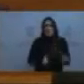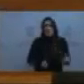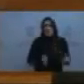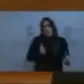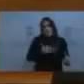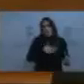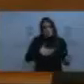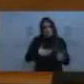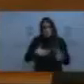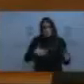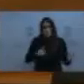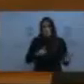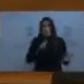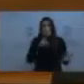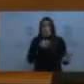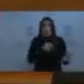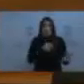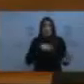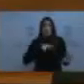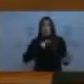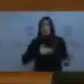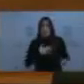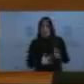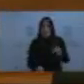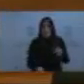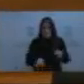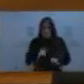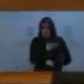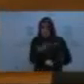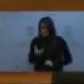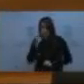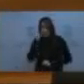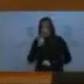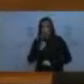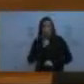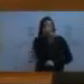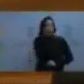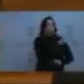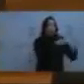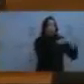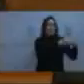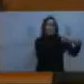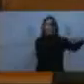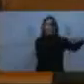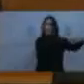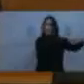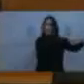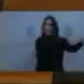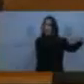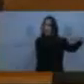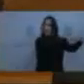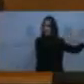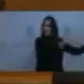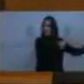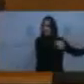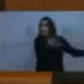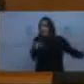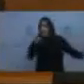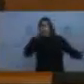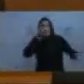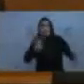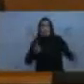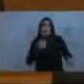sabemos que esto puede cambiar de la noche a la mañana sin que nadie lo sepa más que ustedes y sus socios, y, por lo tanto, no podremos seguir